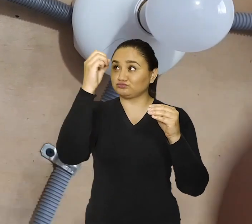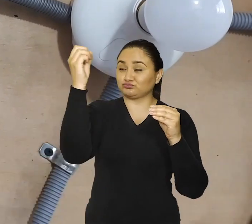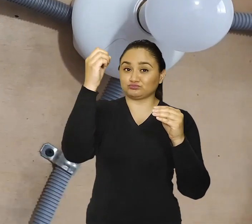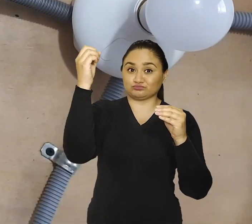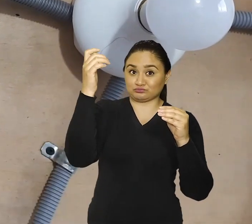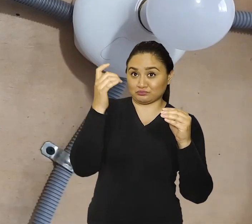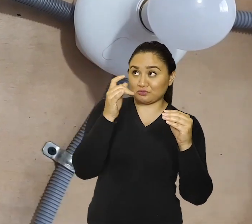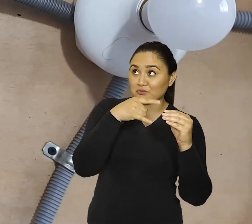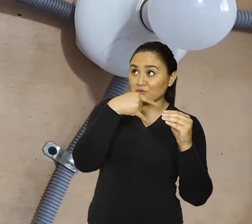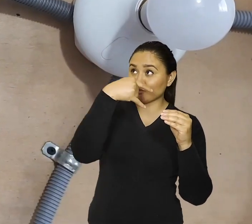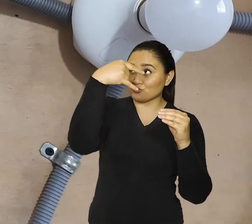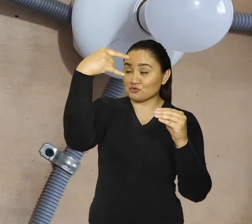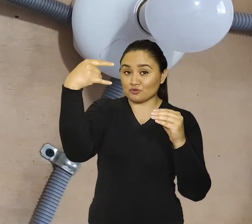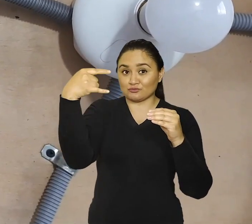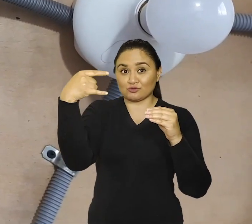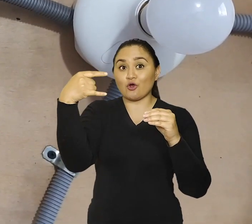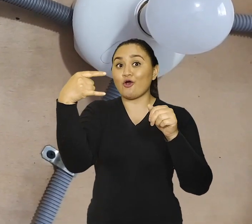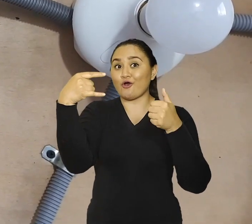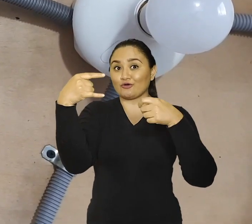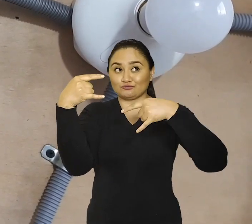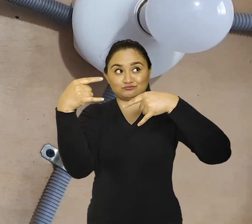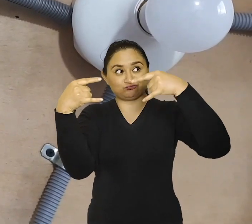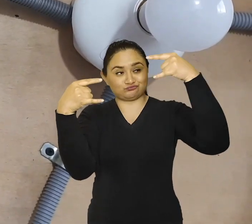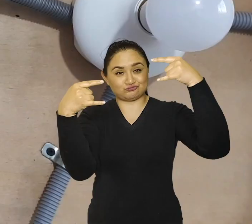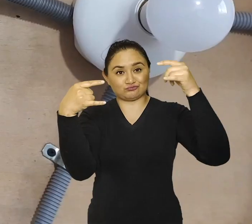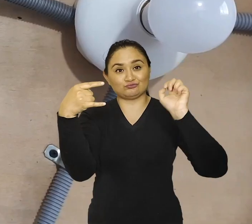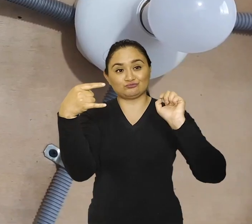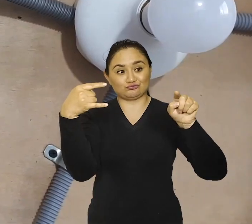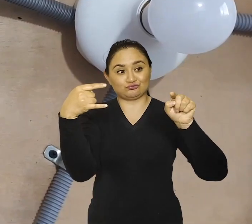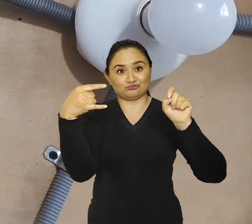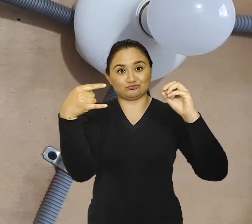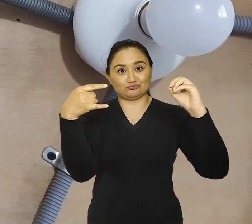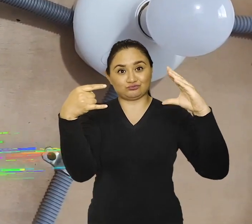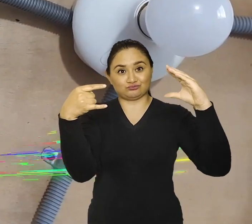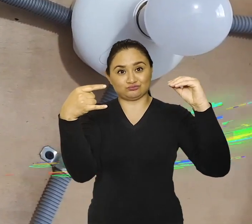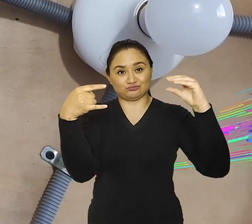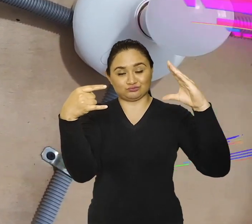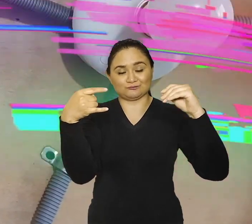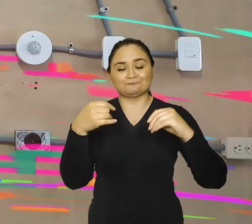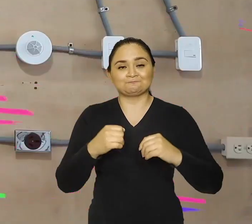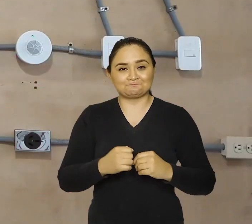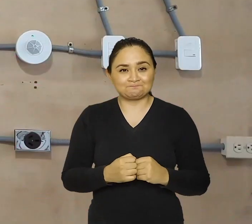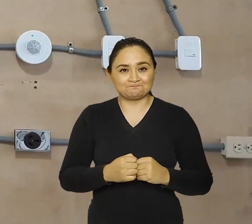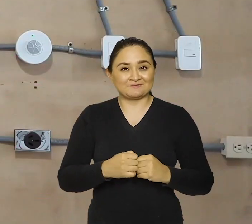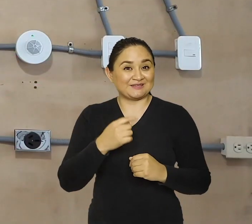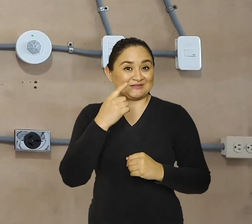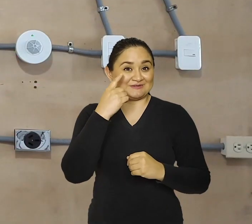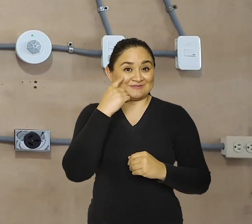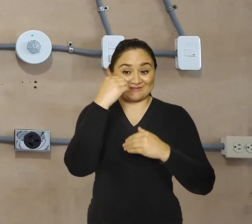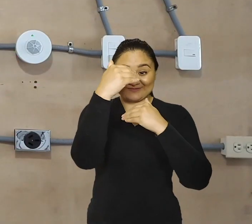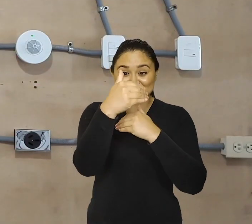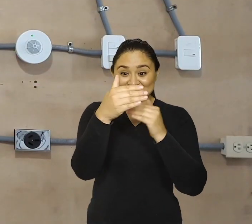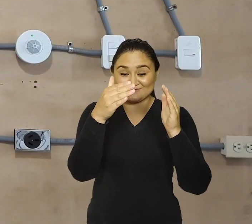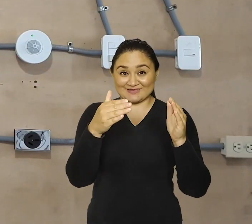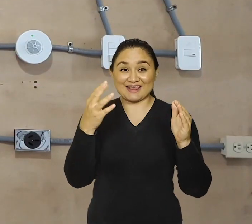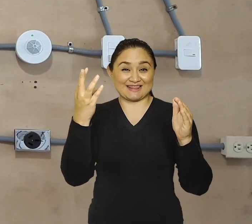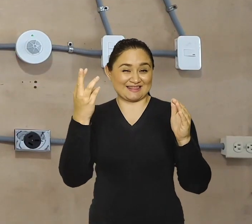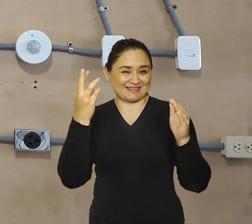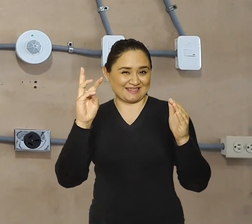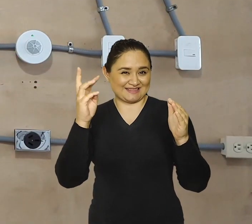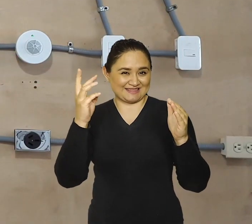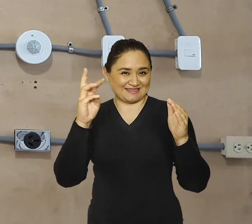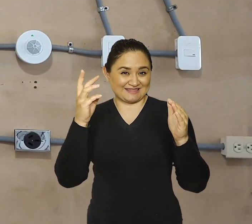al circuito de iluminación y circuito de toma corrientes. El disyuntor